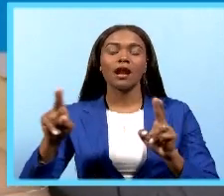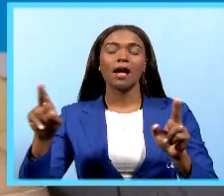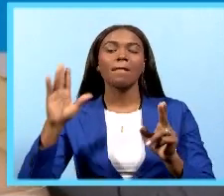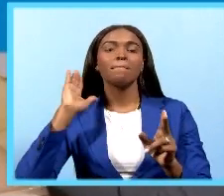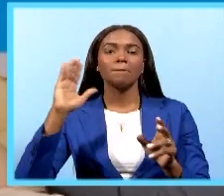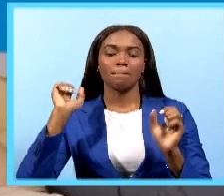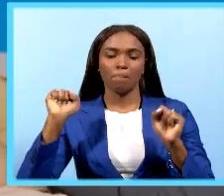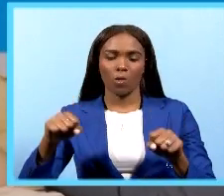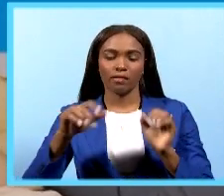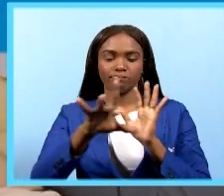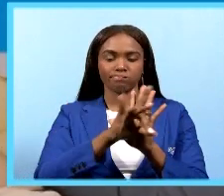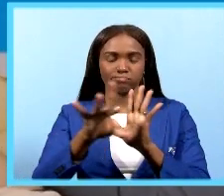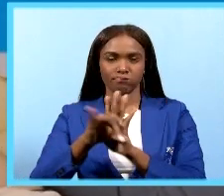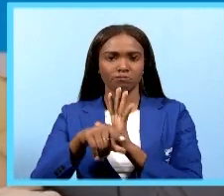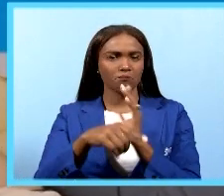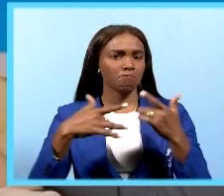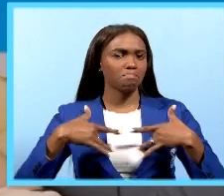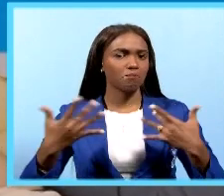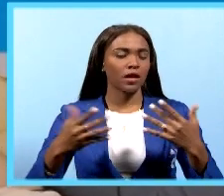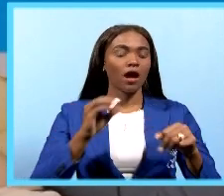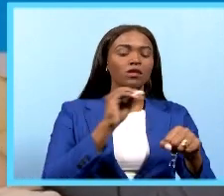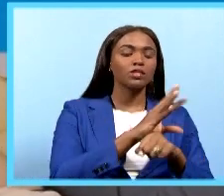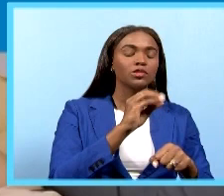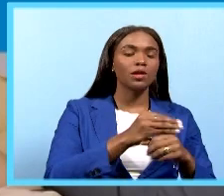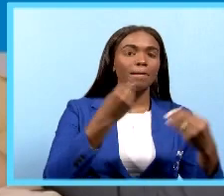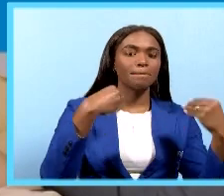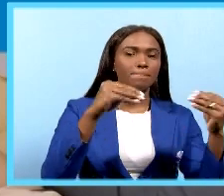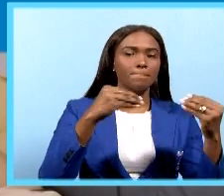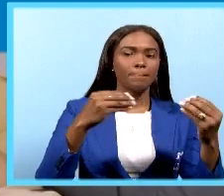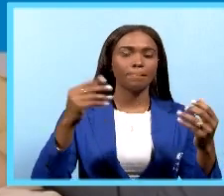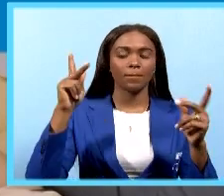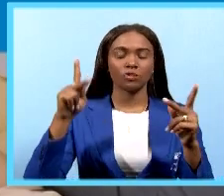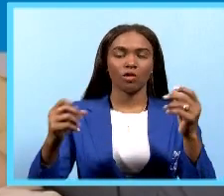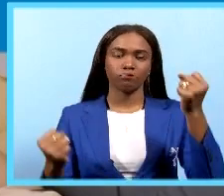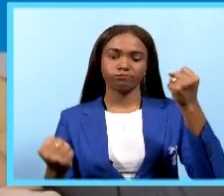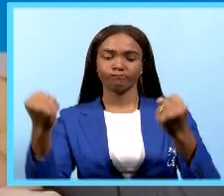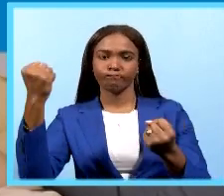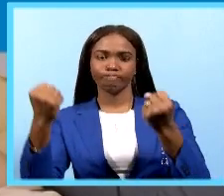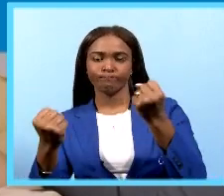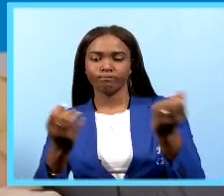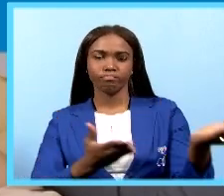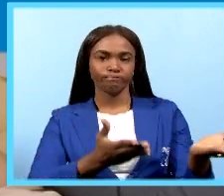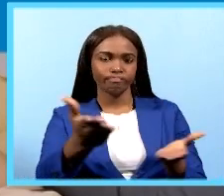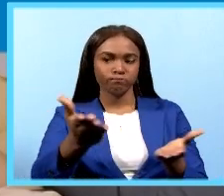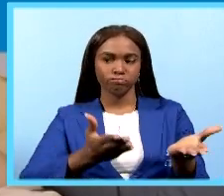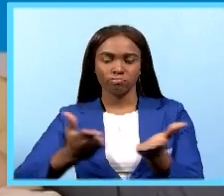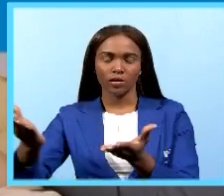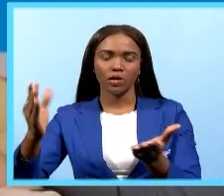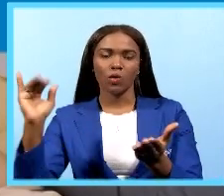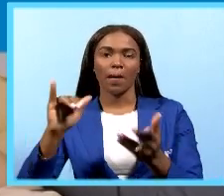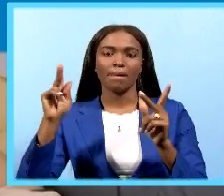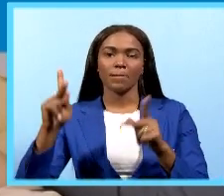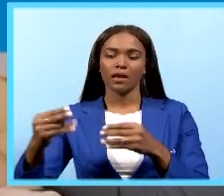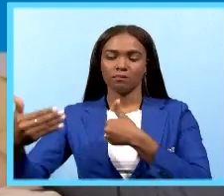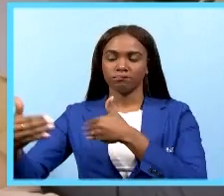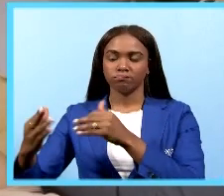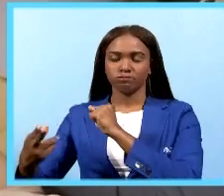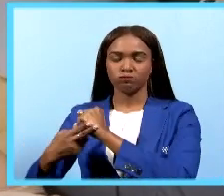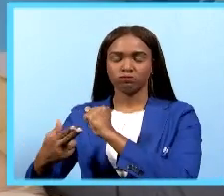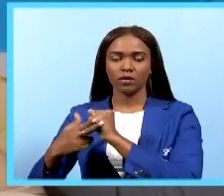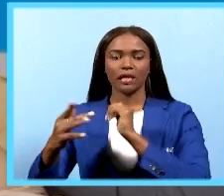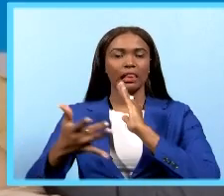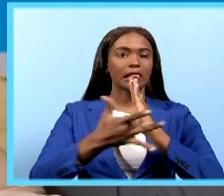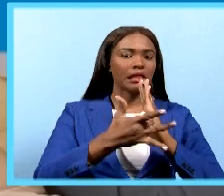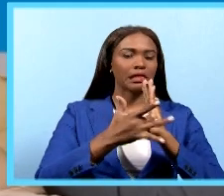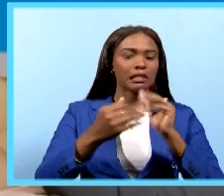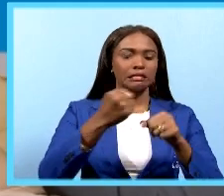entre ellas asesores de ventas, choferes de montacargas, así como distribución, conferentes de almacén, técnicos de seguridad,